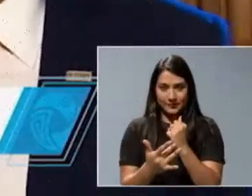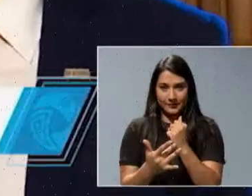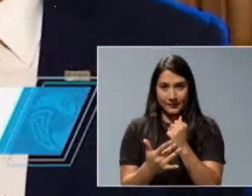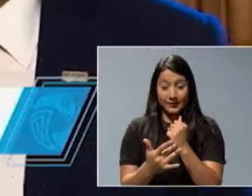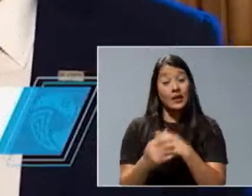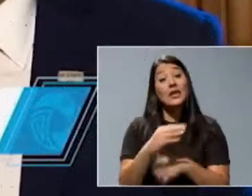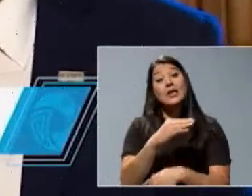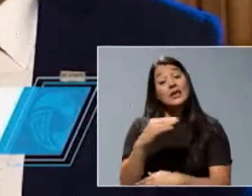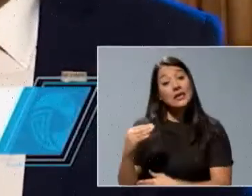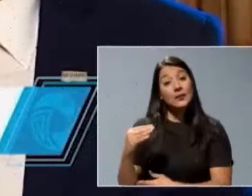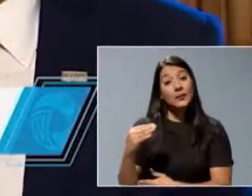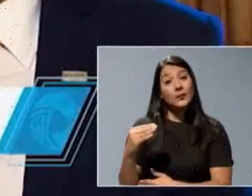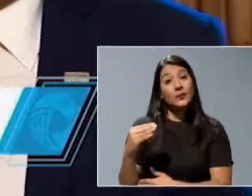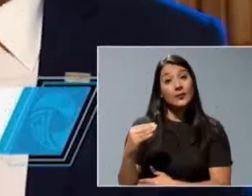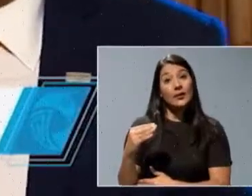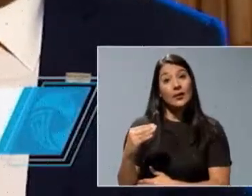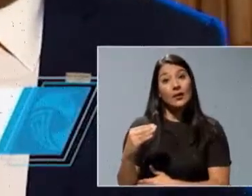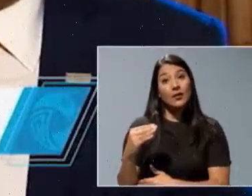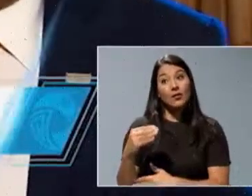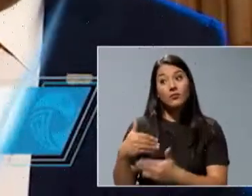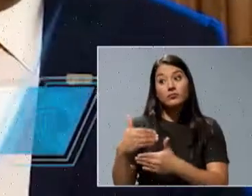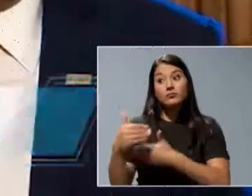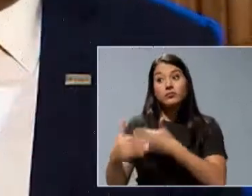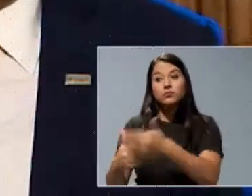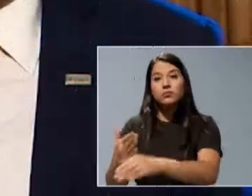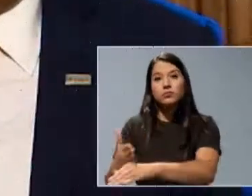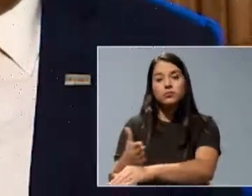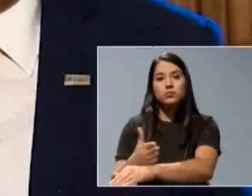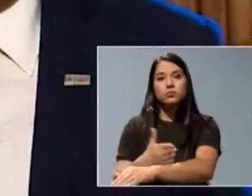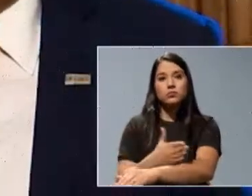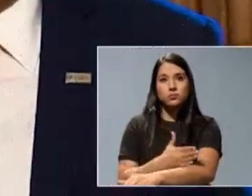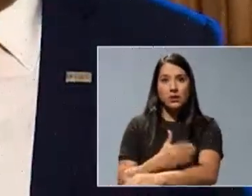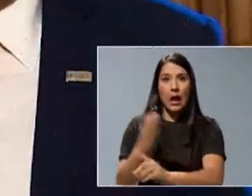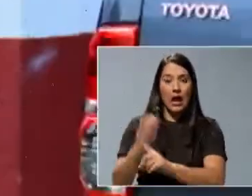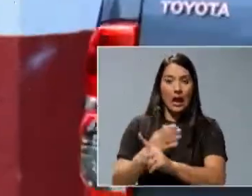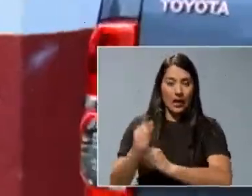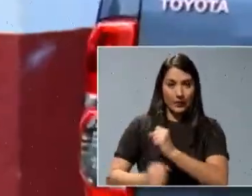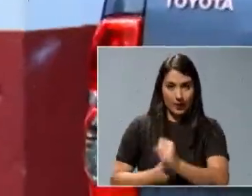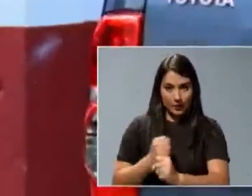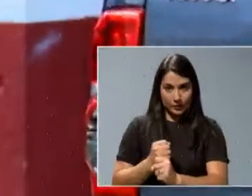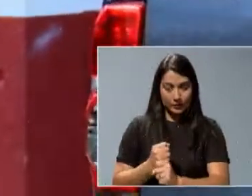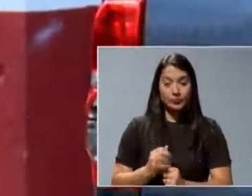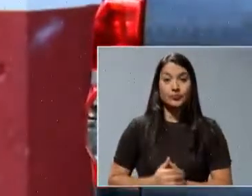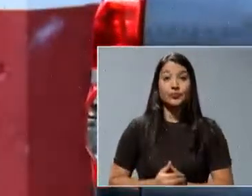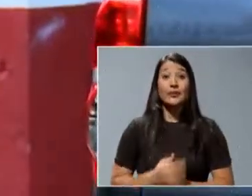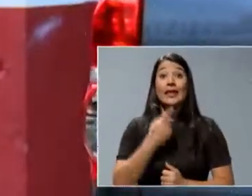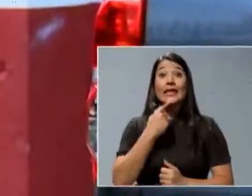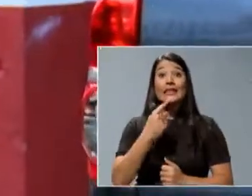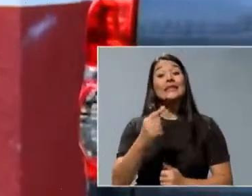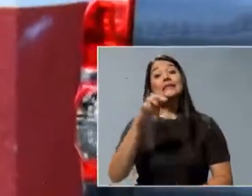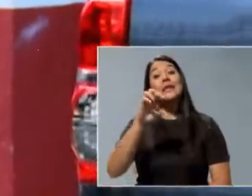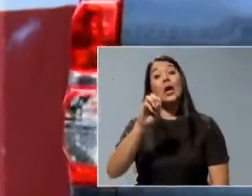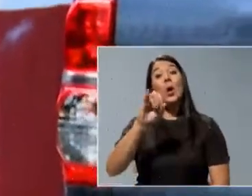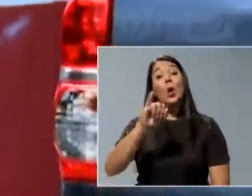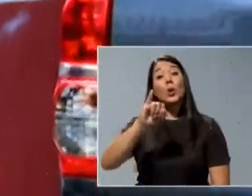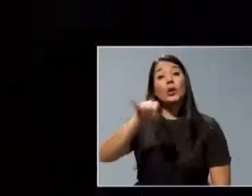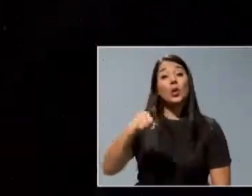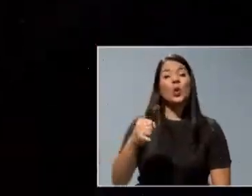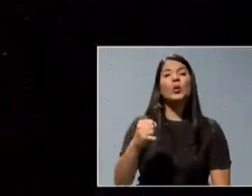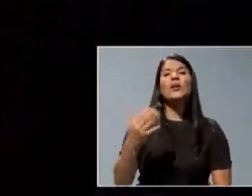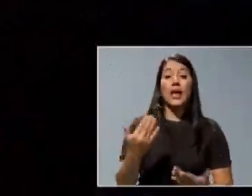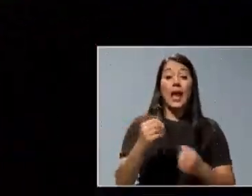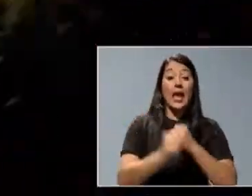y que fue incrementándose conforme los años. Según datos del organismo de investigación judicial,